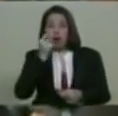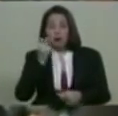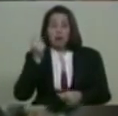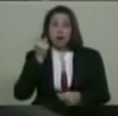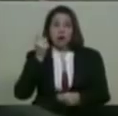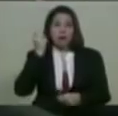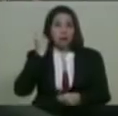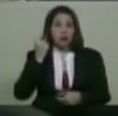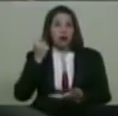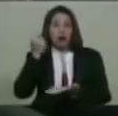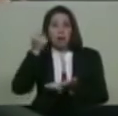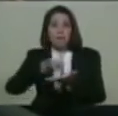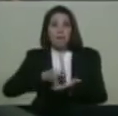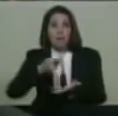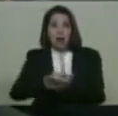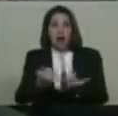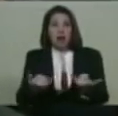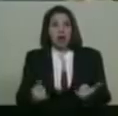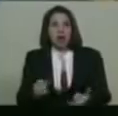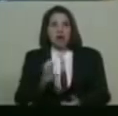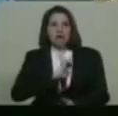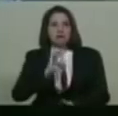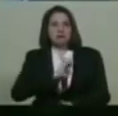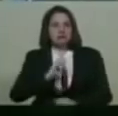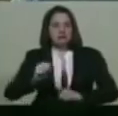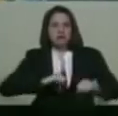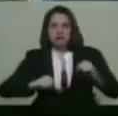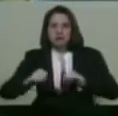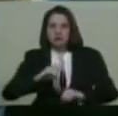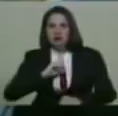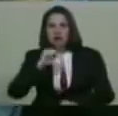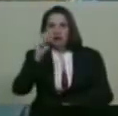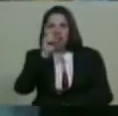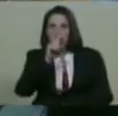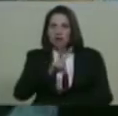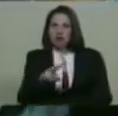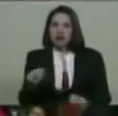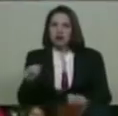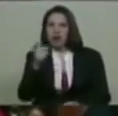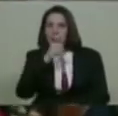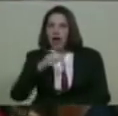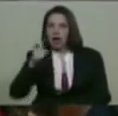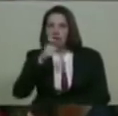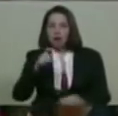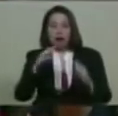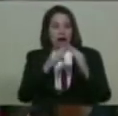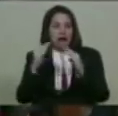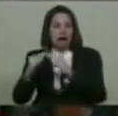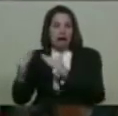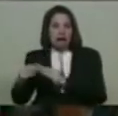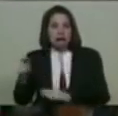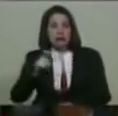a partir de este mes de enero. Vamos, Movimiento Somos Venezuela, a la búsqueda de los hogares.